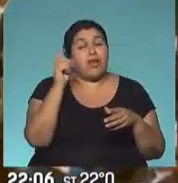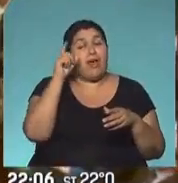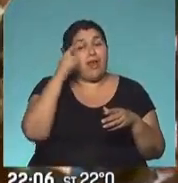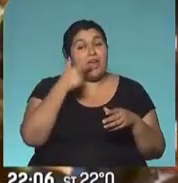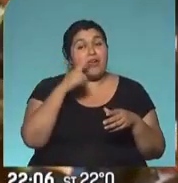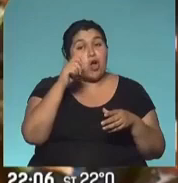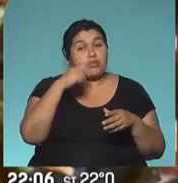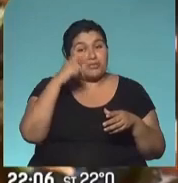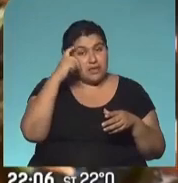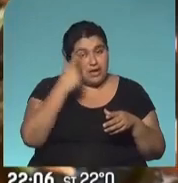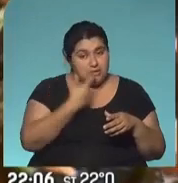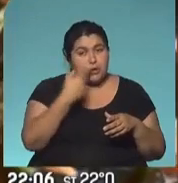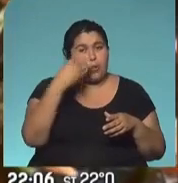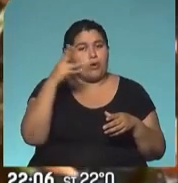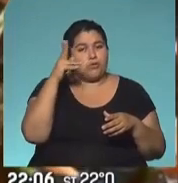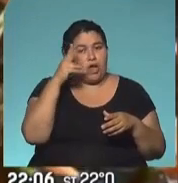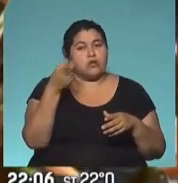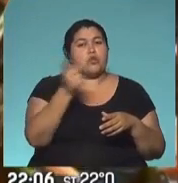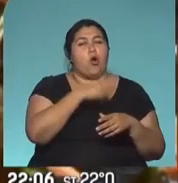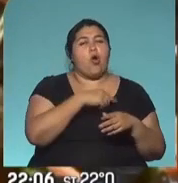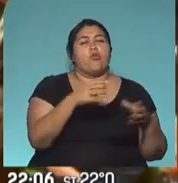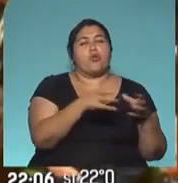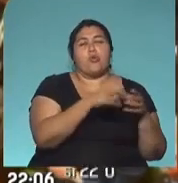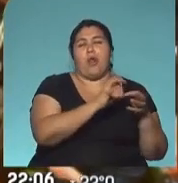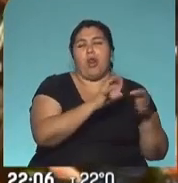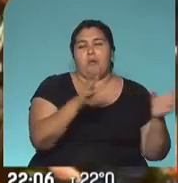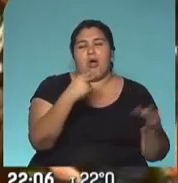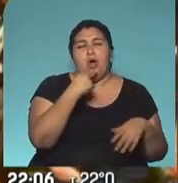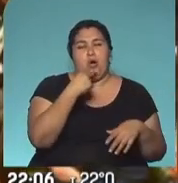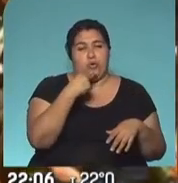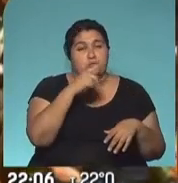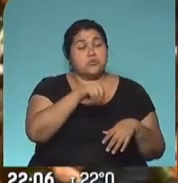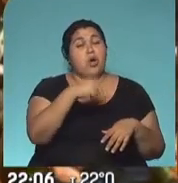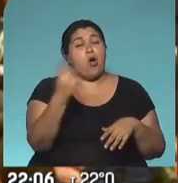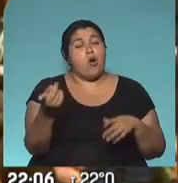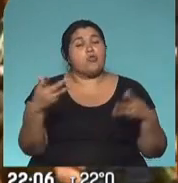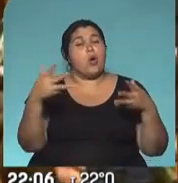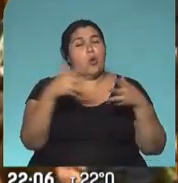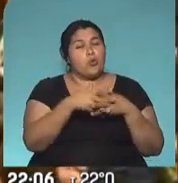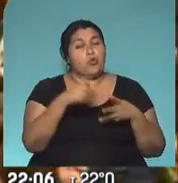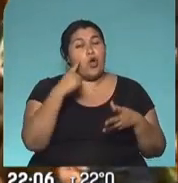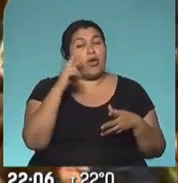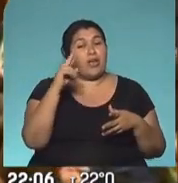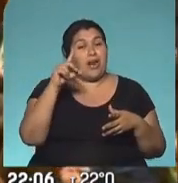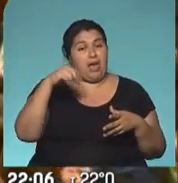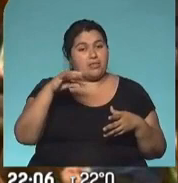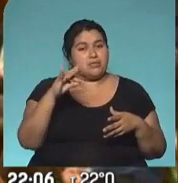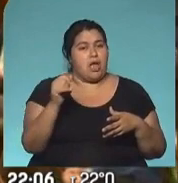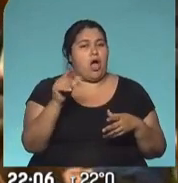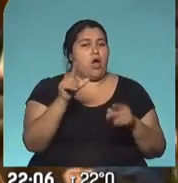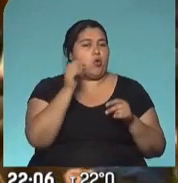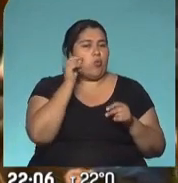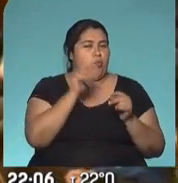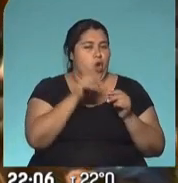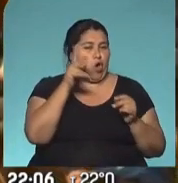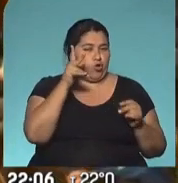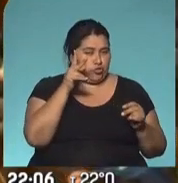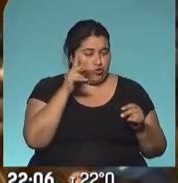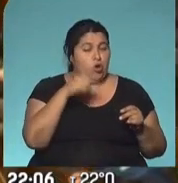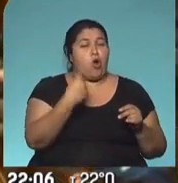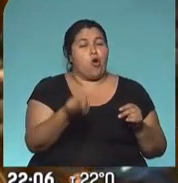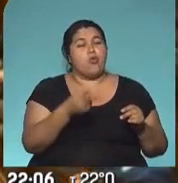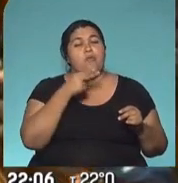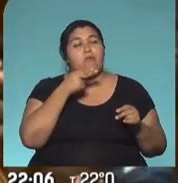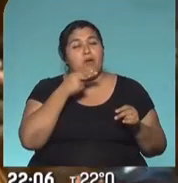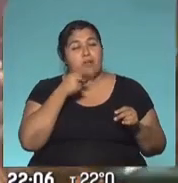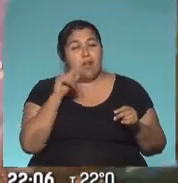el Partido Liberal Demócrata 11. En tanto, el Partido Unionista de Irlanda del Norte consiguió 8 bancas, los Verdes obtuvieron